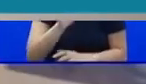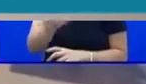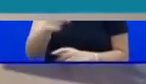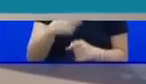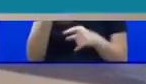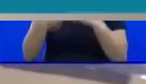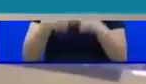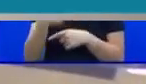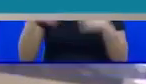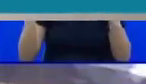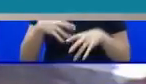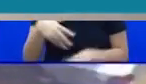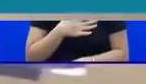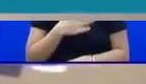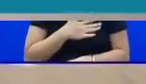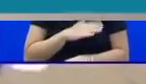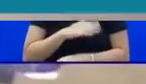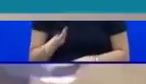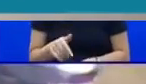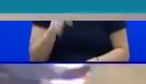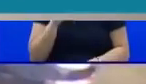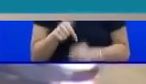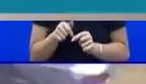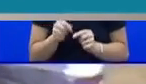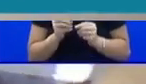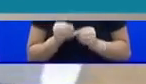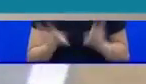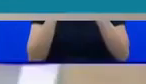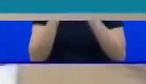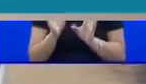La peor inundación en los últimos 38 años.